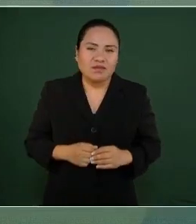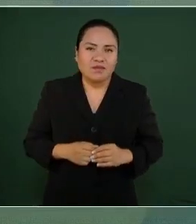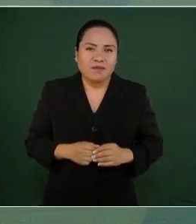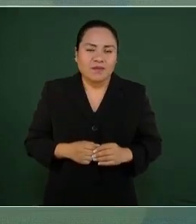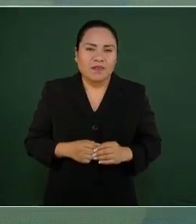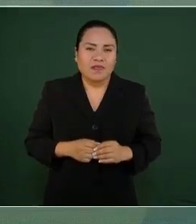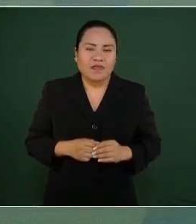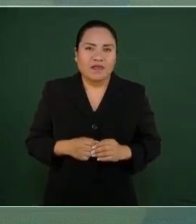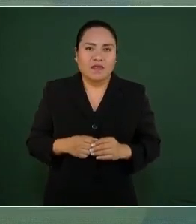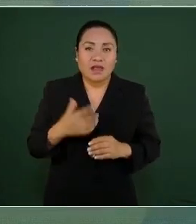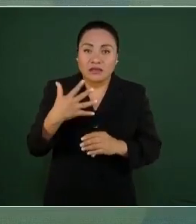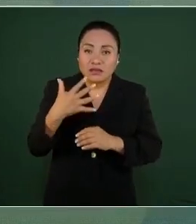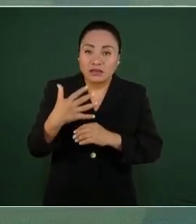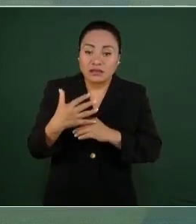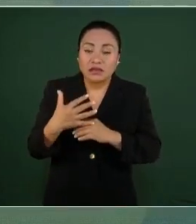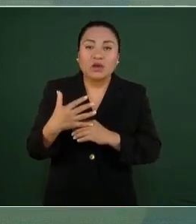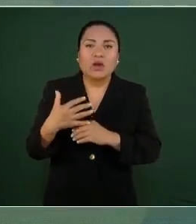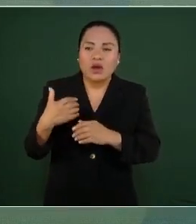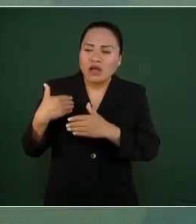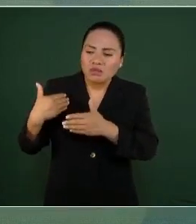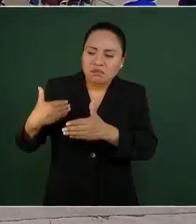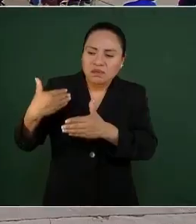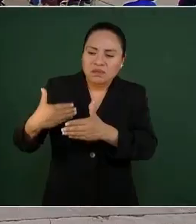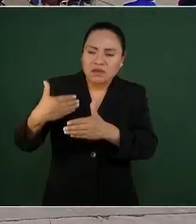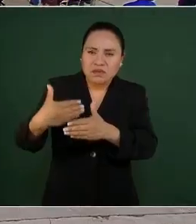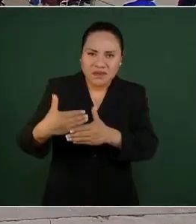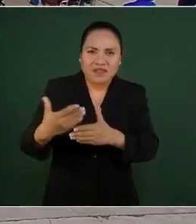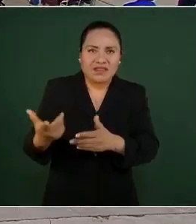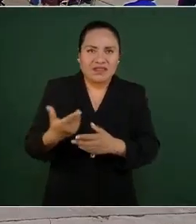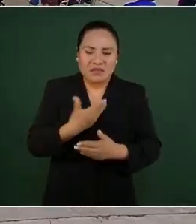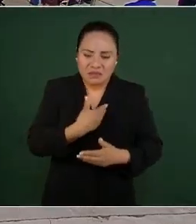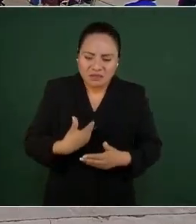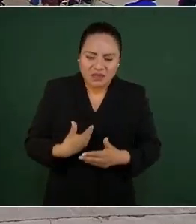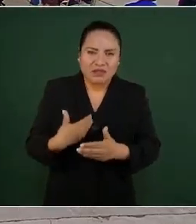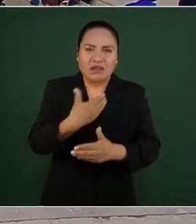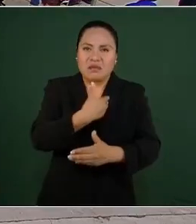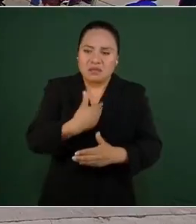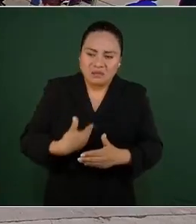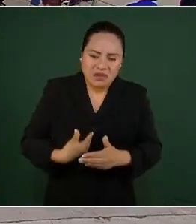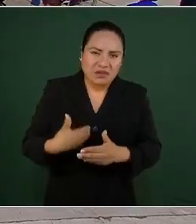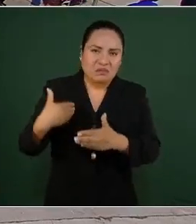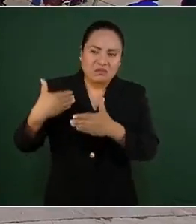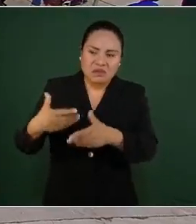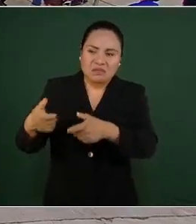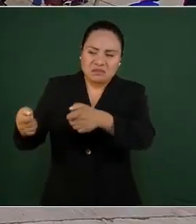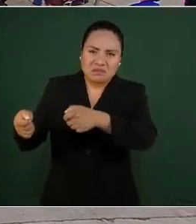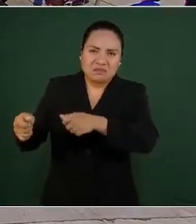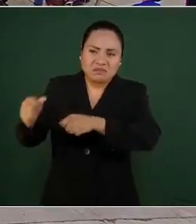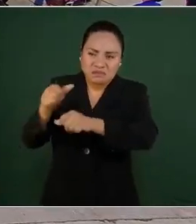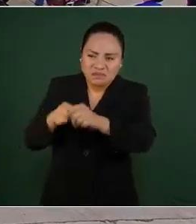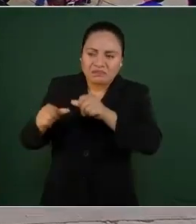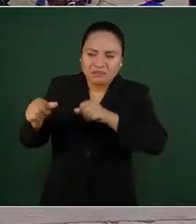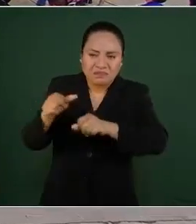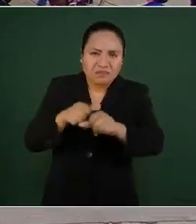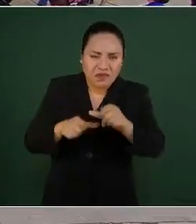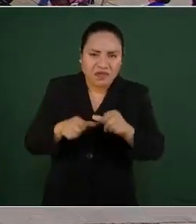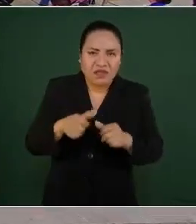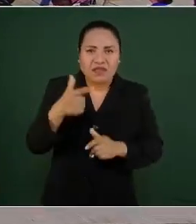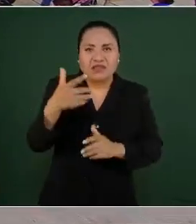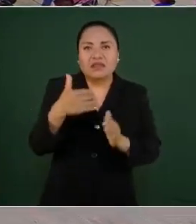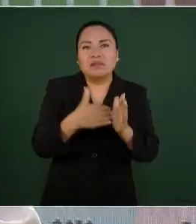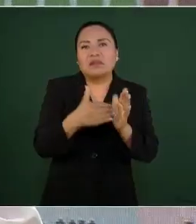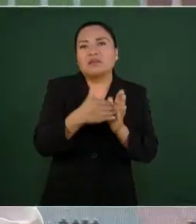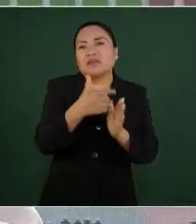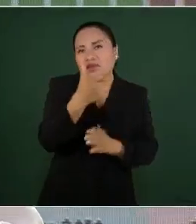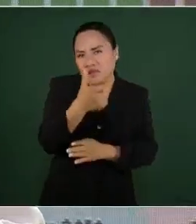En los últimos 5 sexenios, ¿saben cuánto destinaron a los jóvenes? En todos los programas, 7 mil